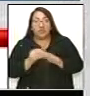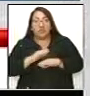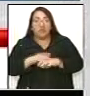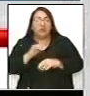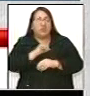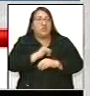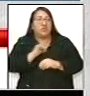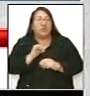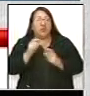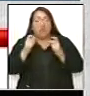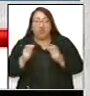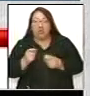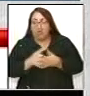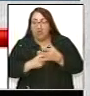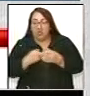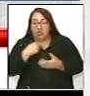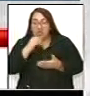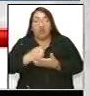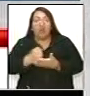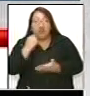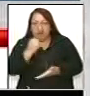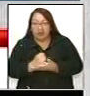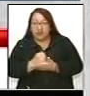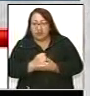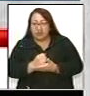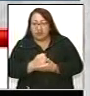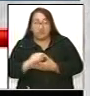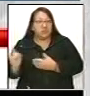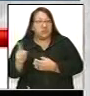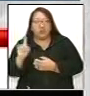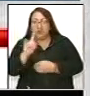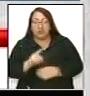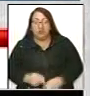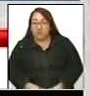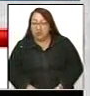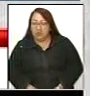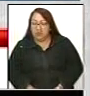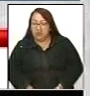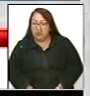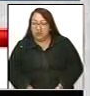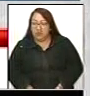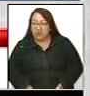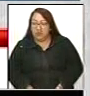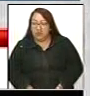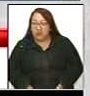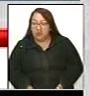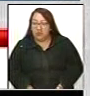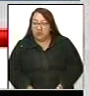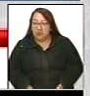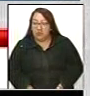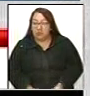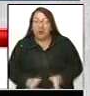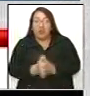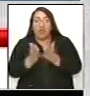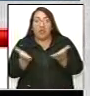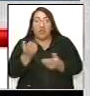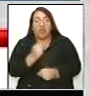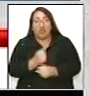control institucional que confirma el no uso de cuadernos de trabajo en las instituciones educativas de